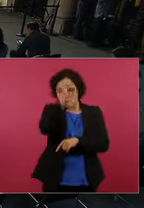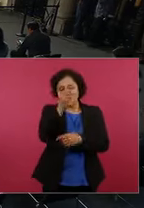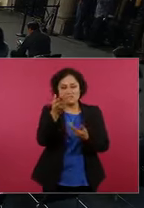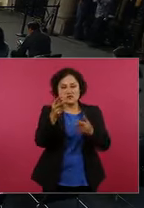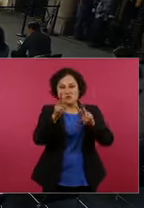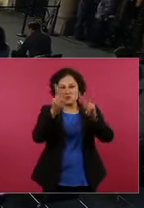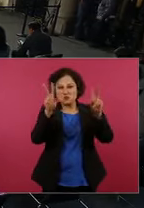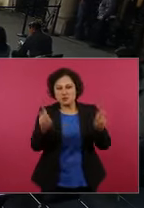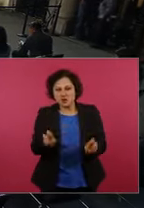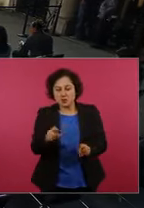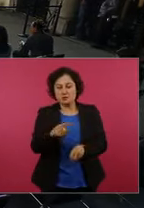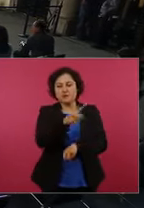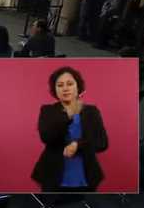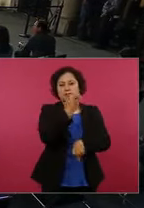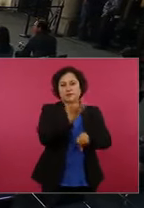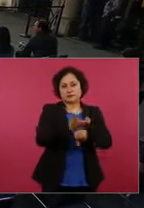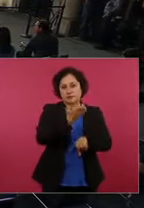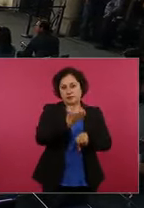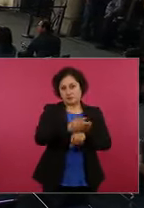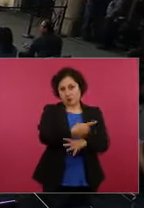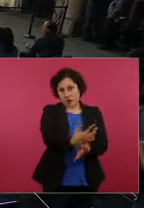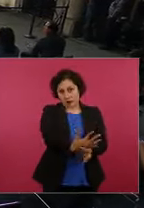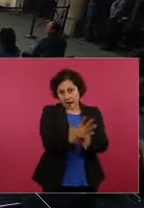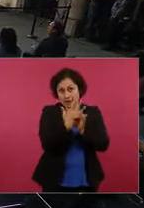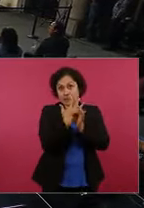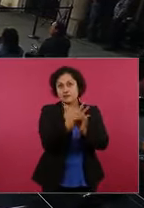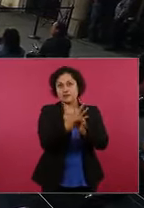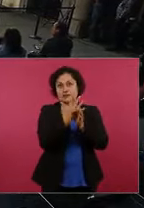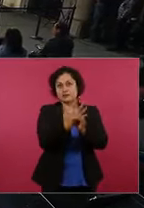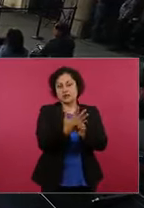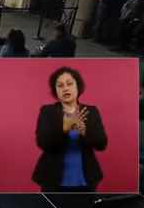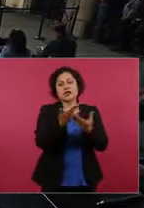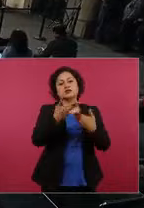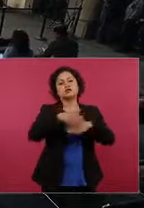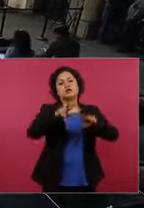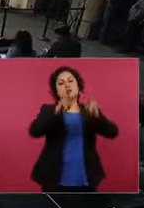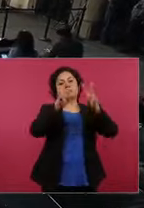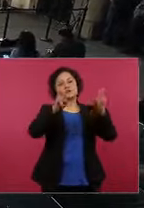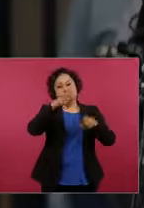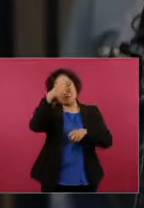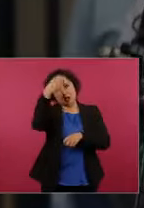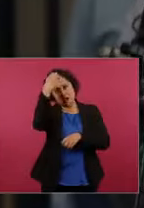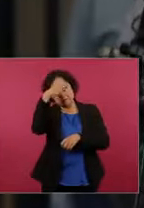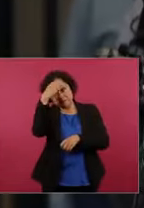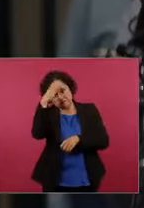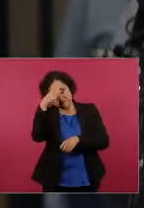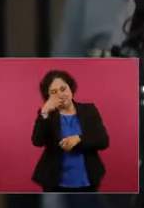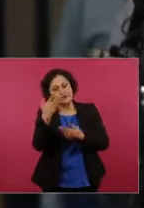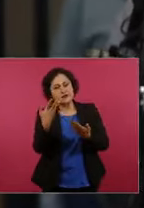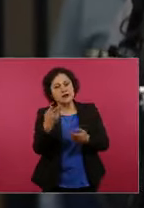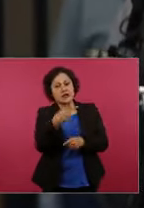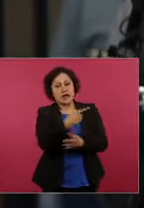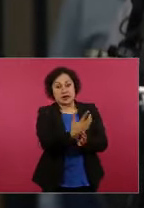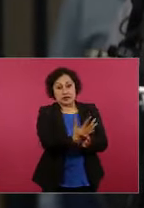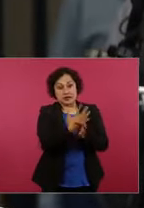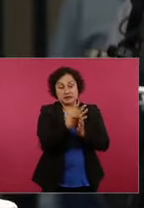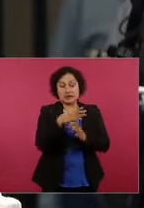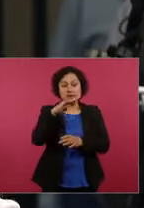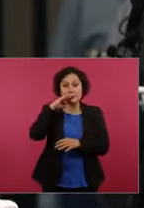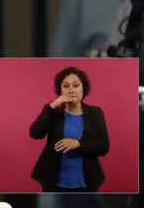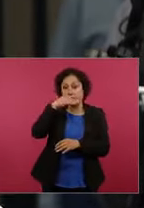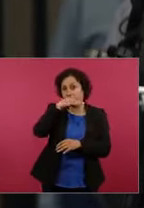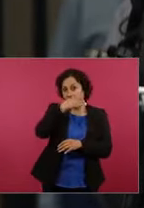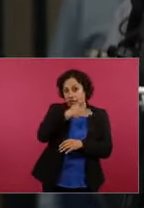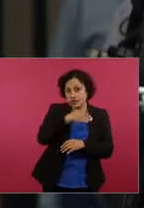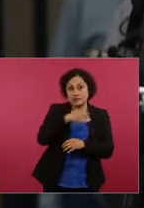pues afirmó en su defensa en el panel de expertos de que el maíz transgénico pues